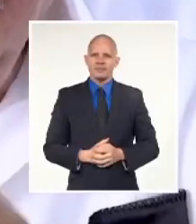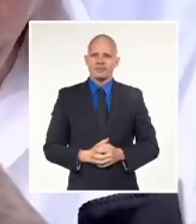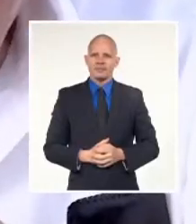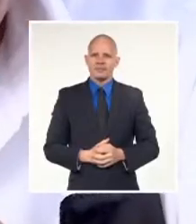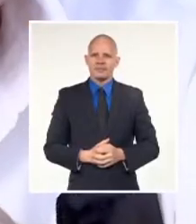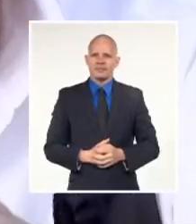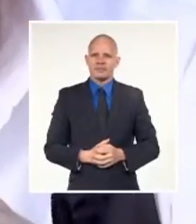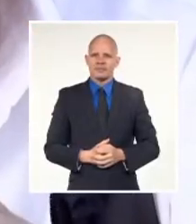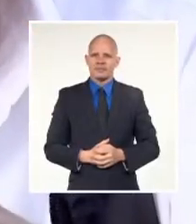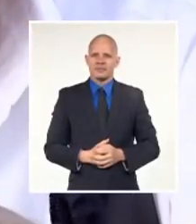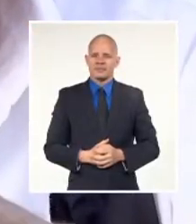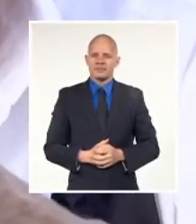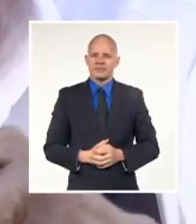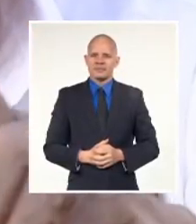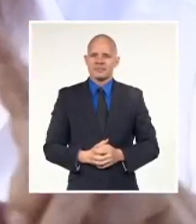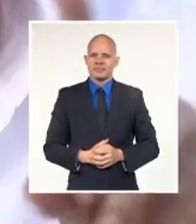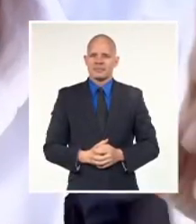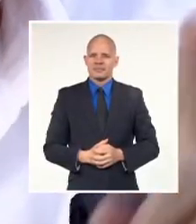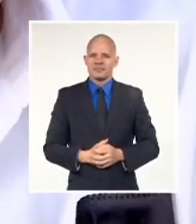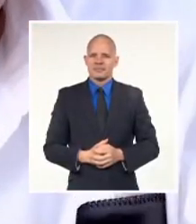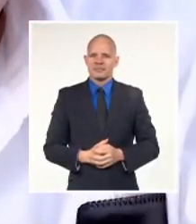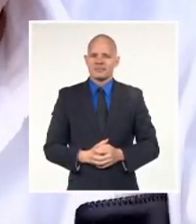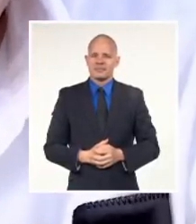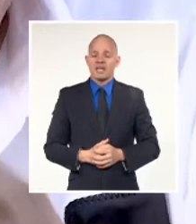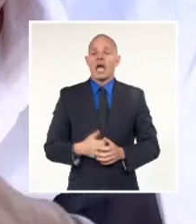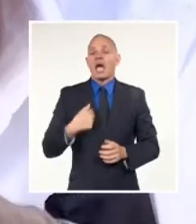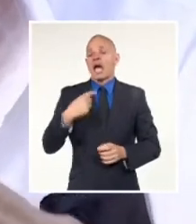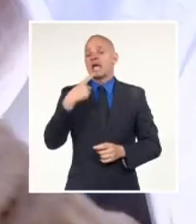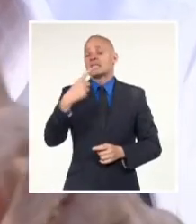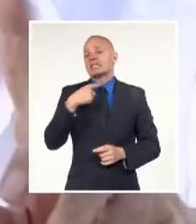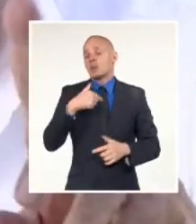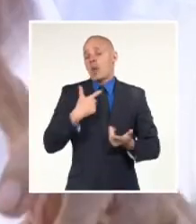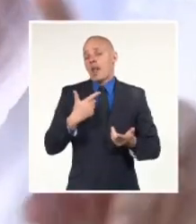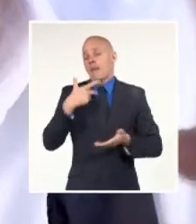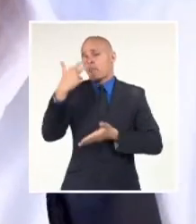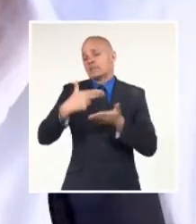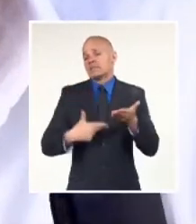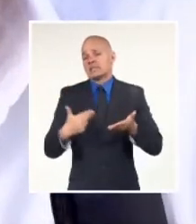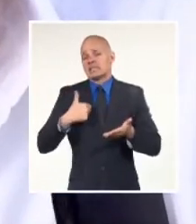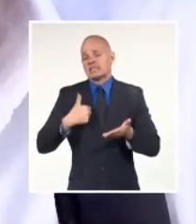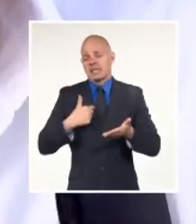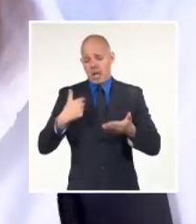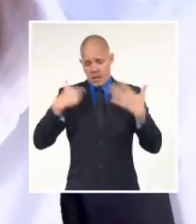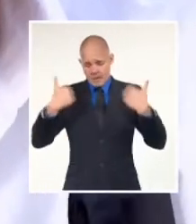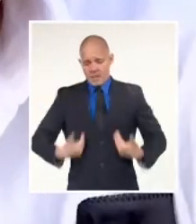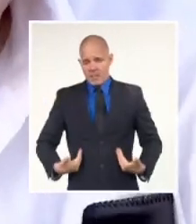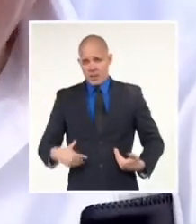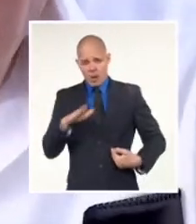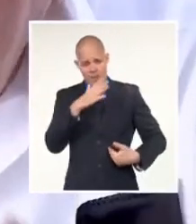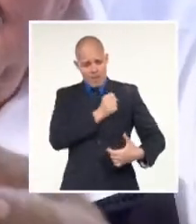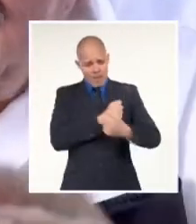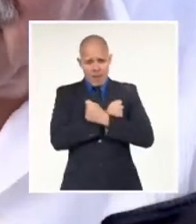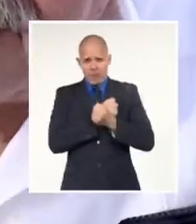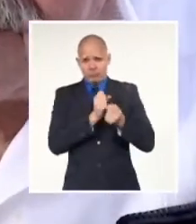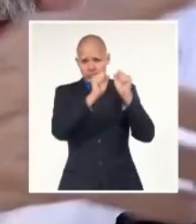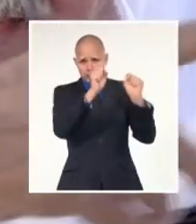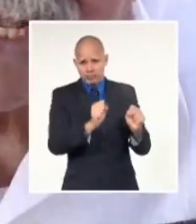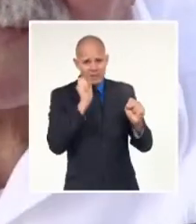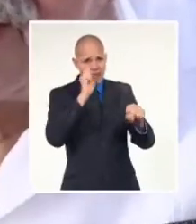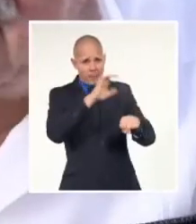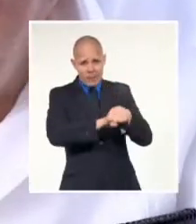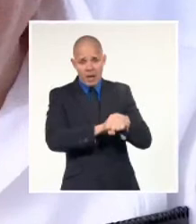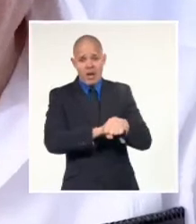Mi cuerpo encerrado está entre llaves, muros y barras, pero mi alma caminando va por las calles de mi patria. Y por fin